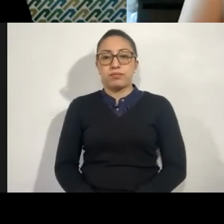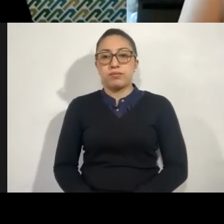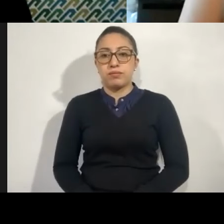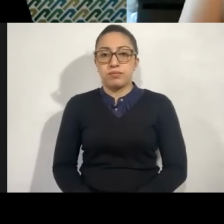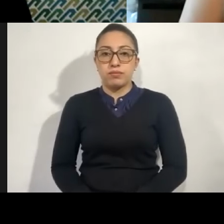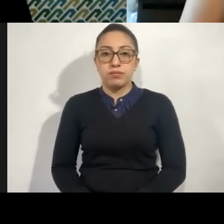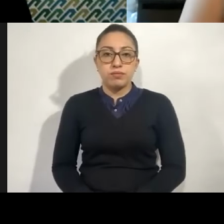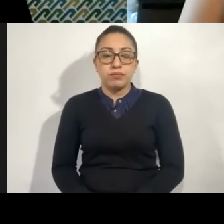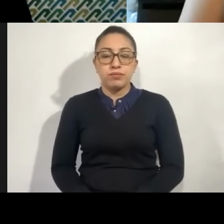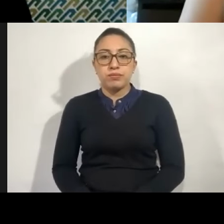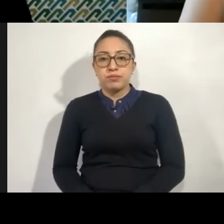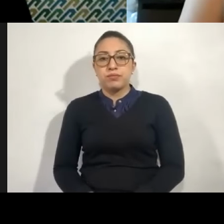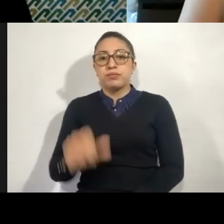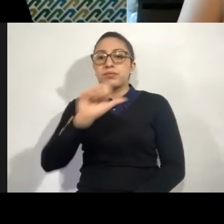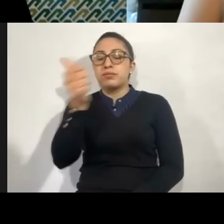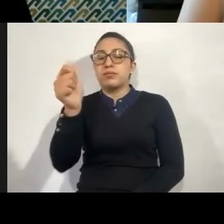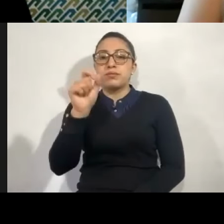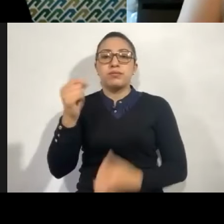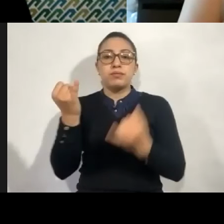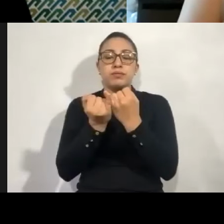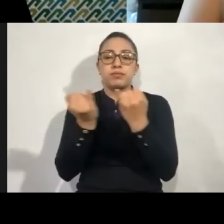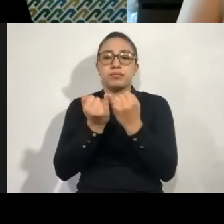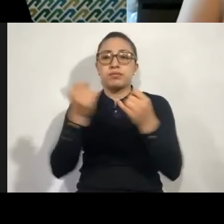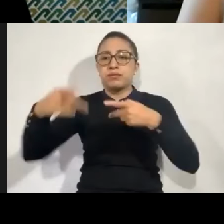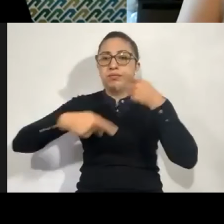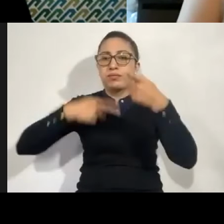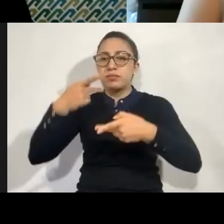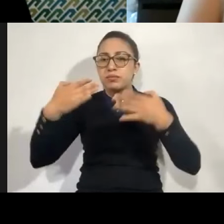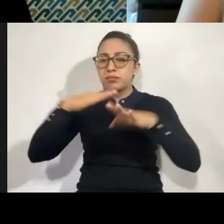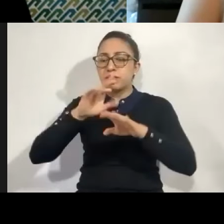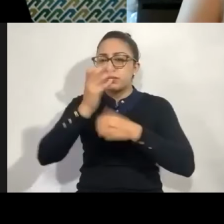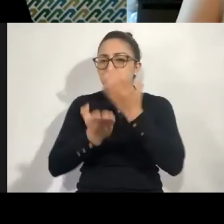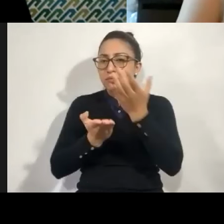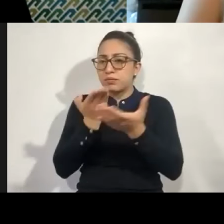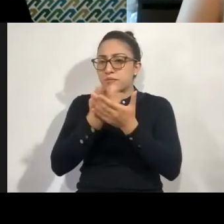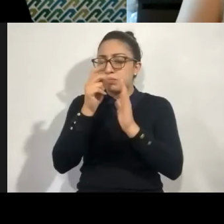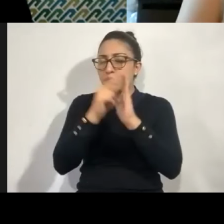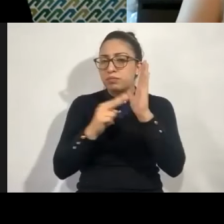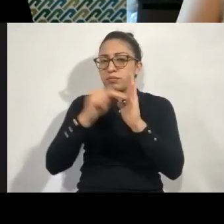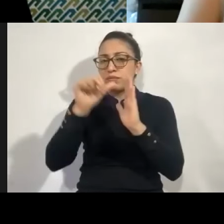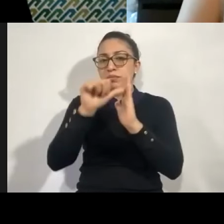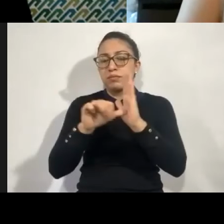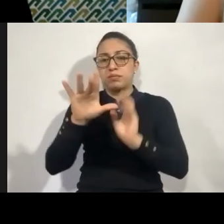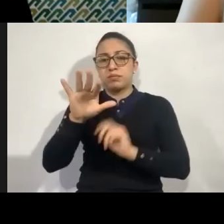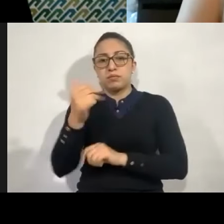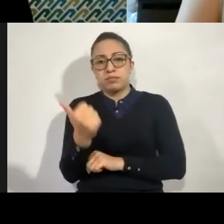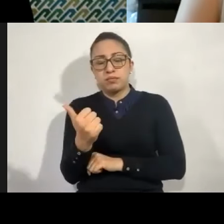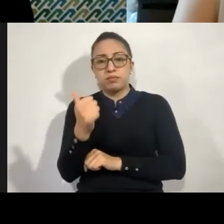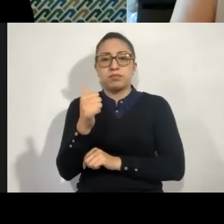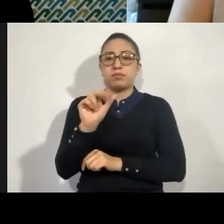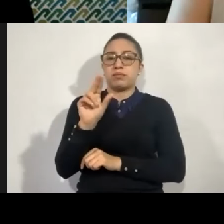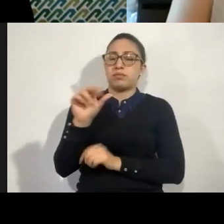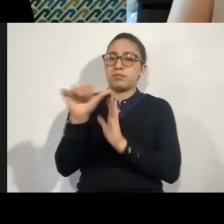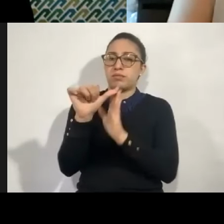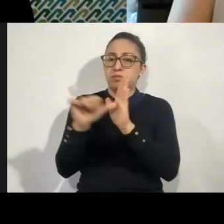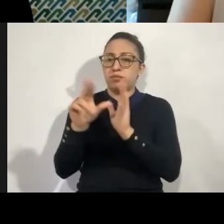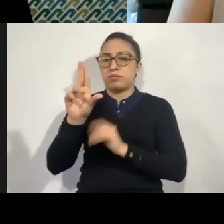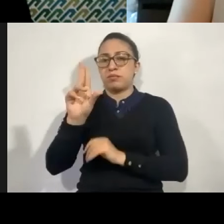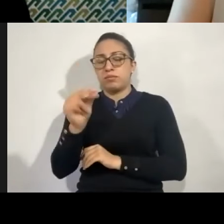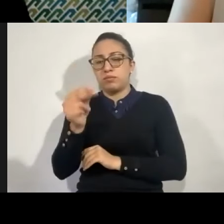a su planteamiento hacia las modificaciones en los artículos 56 y 80 pudieran o no generar